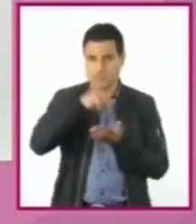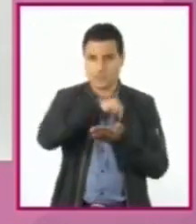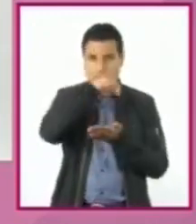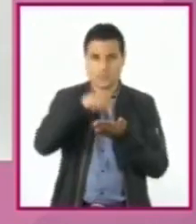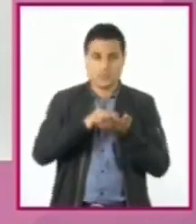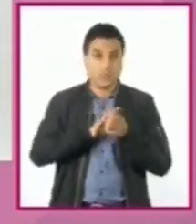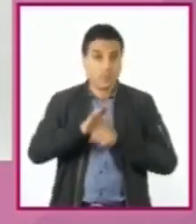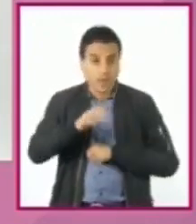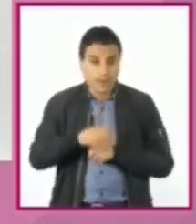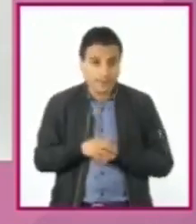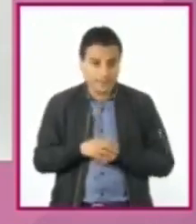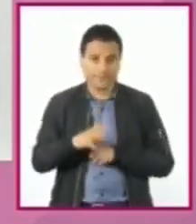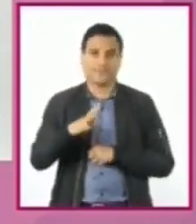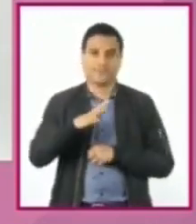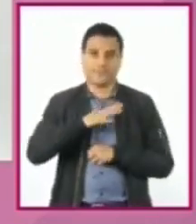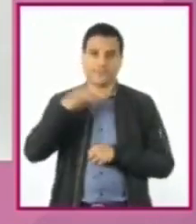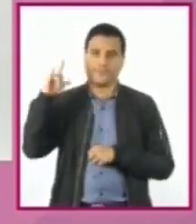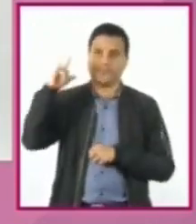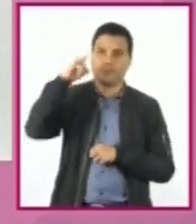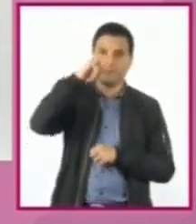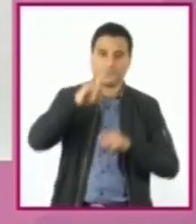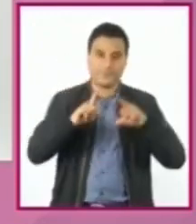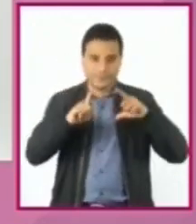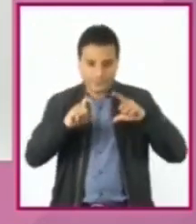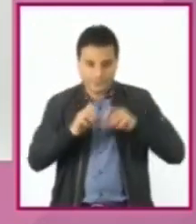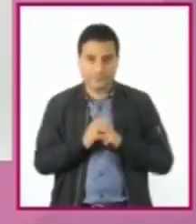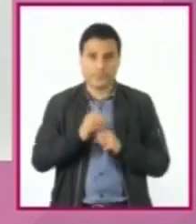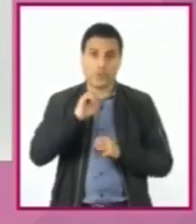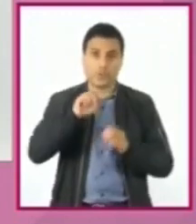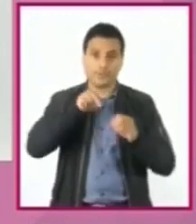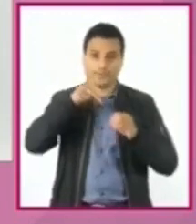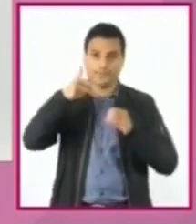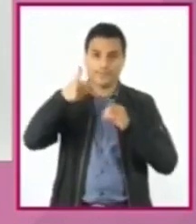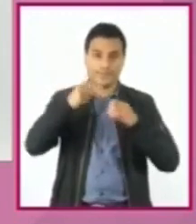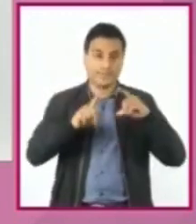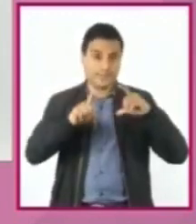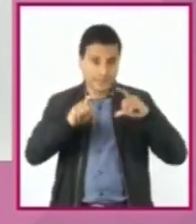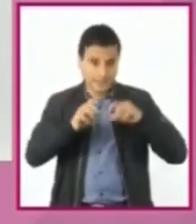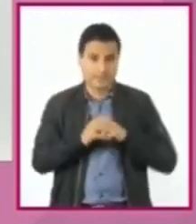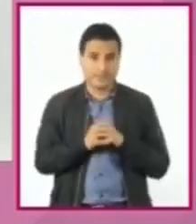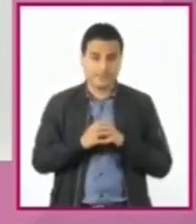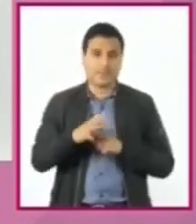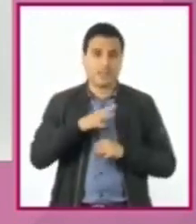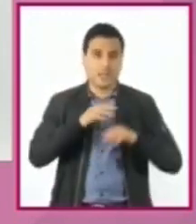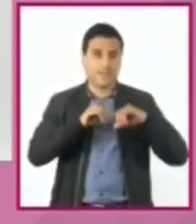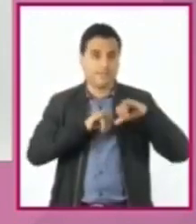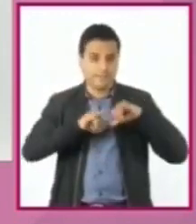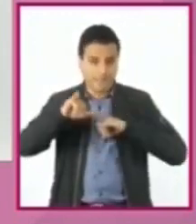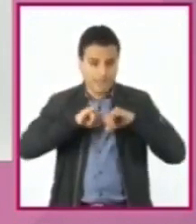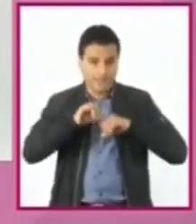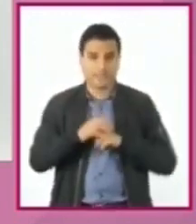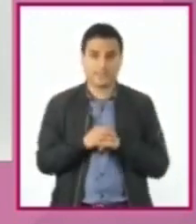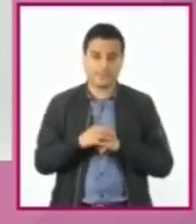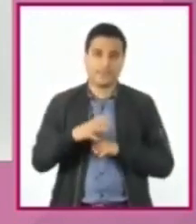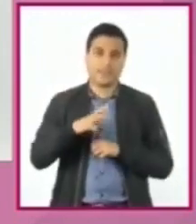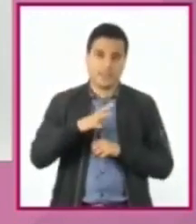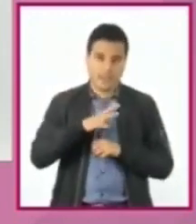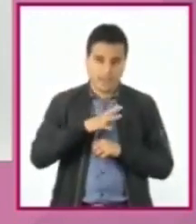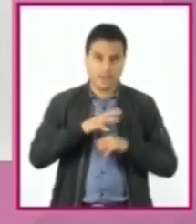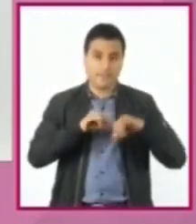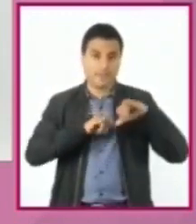como las fotografías aéreas, las imágenes de satélite, los mapas, los modelos tridimensionales, los